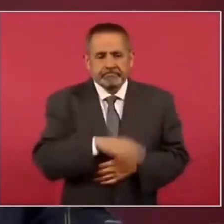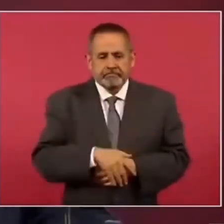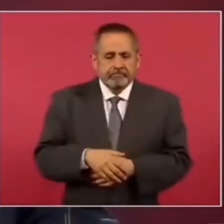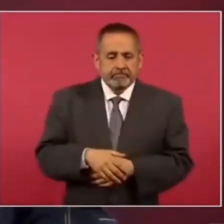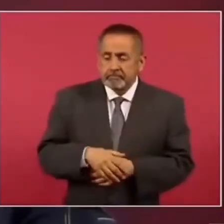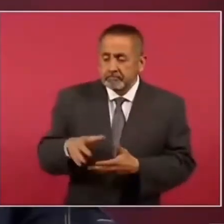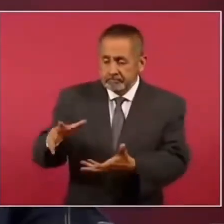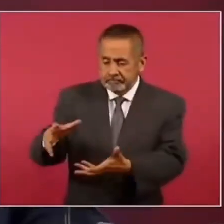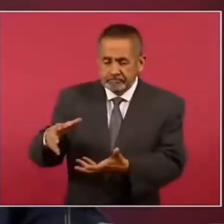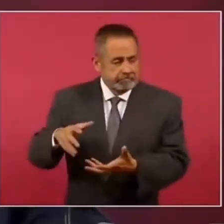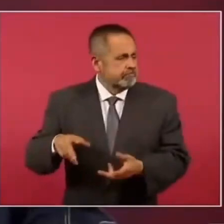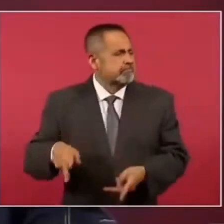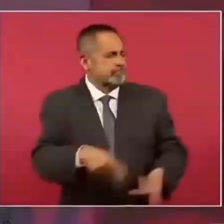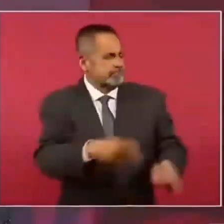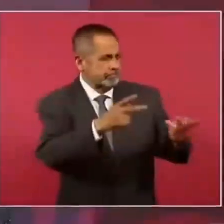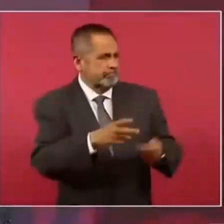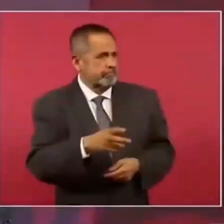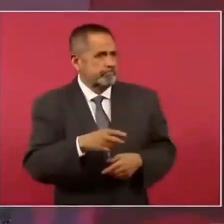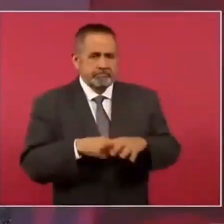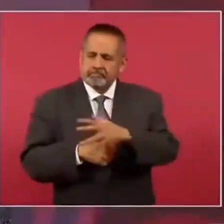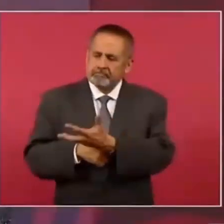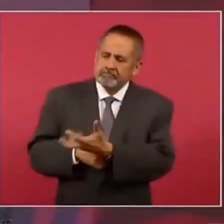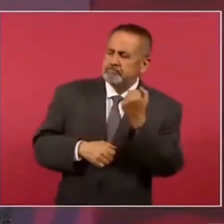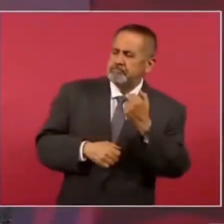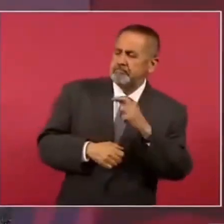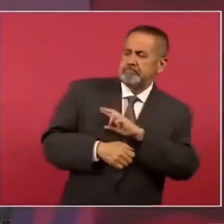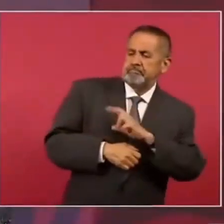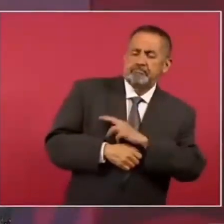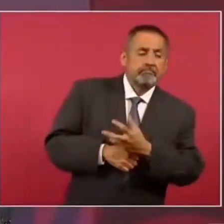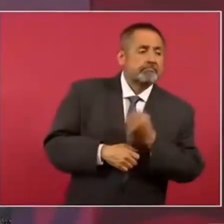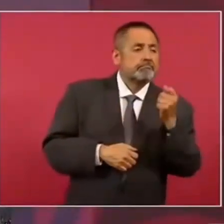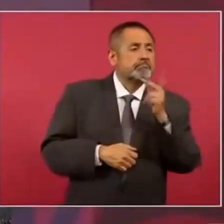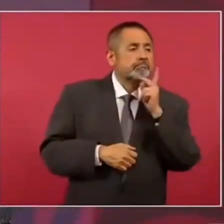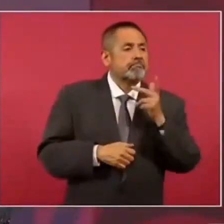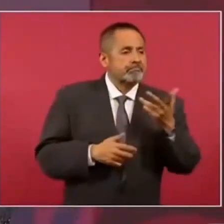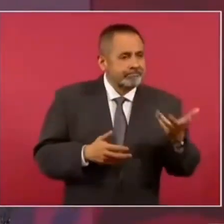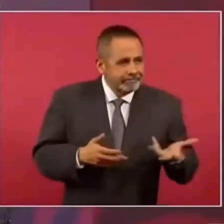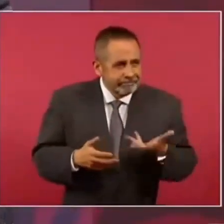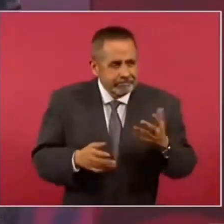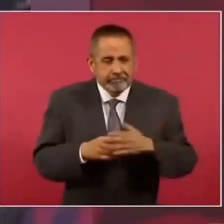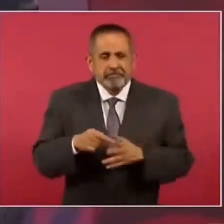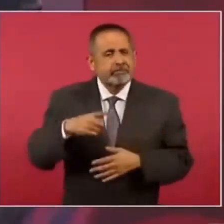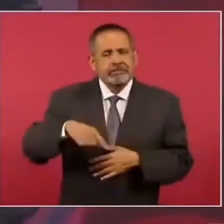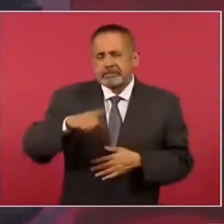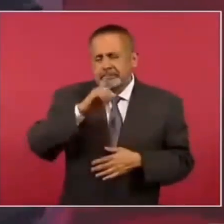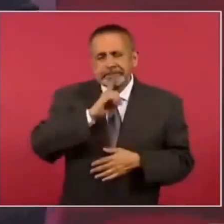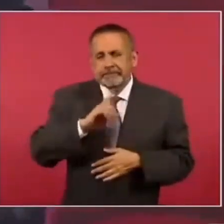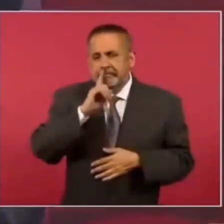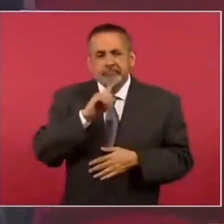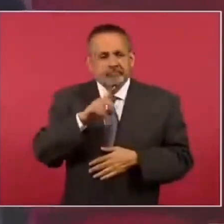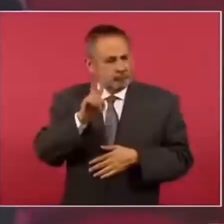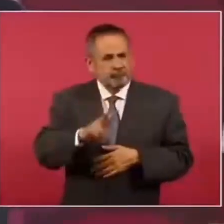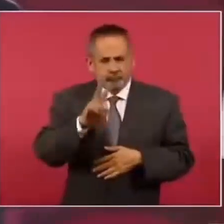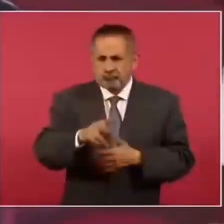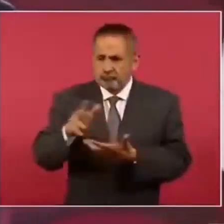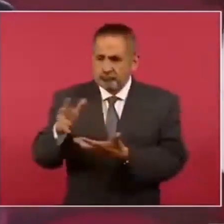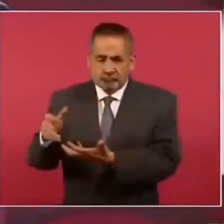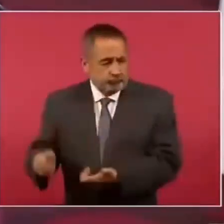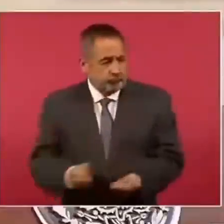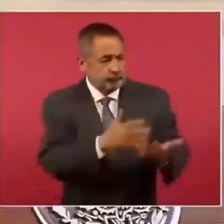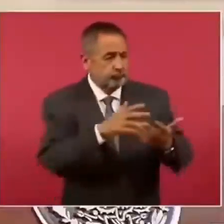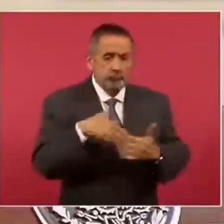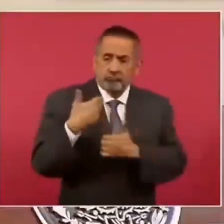privatizaron parte de la industria petrolera con la mentira de que iba a llegar